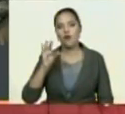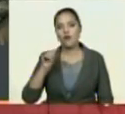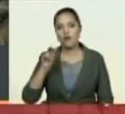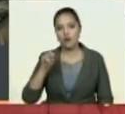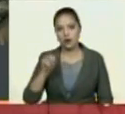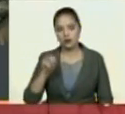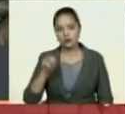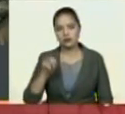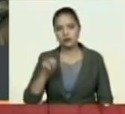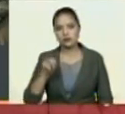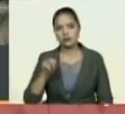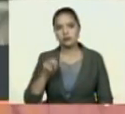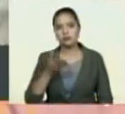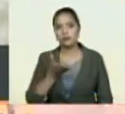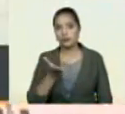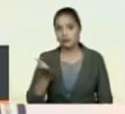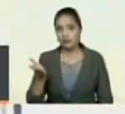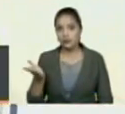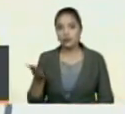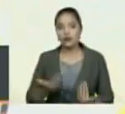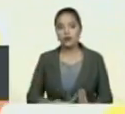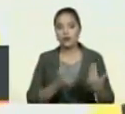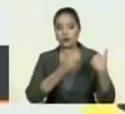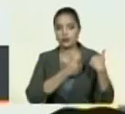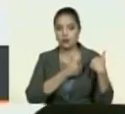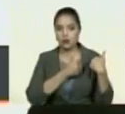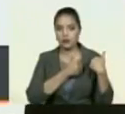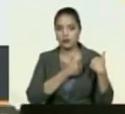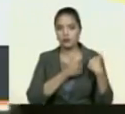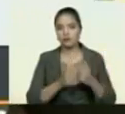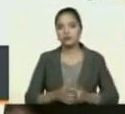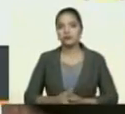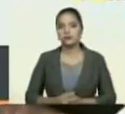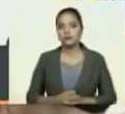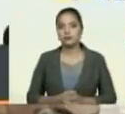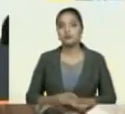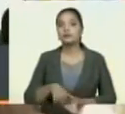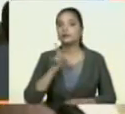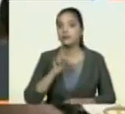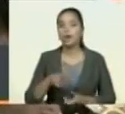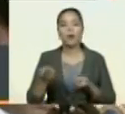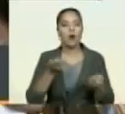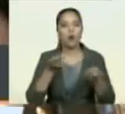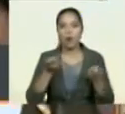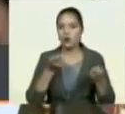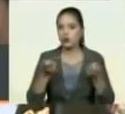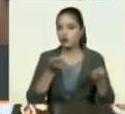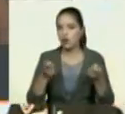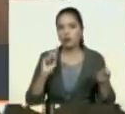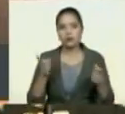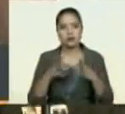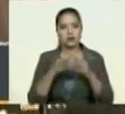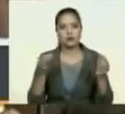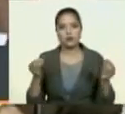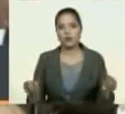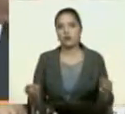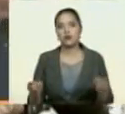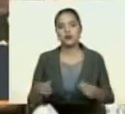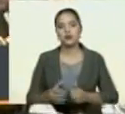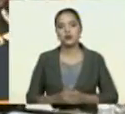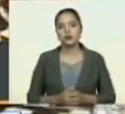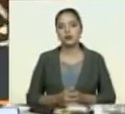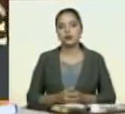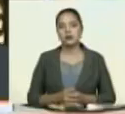quien estarán encargados y tendrán el control operacional de